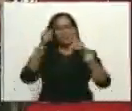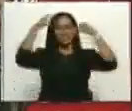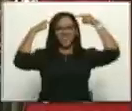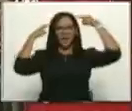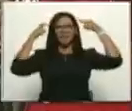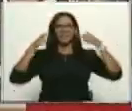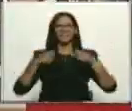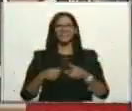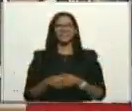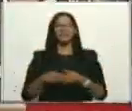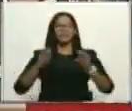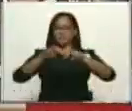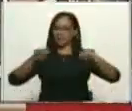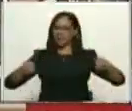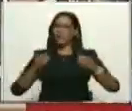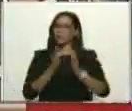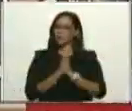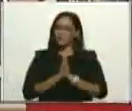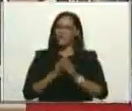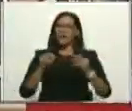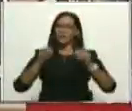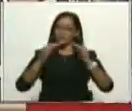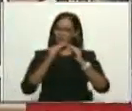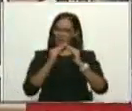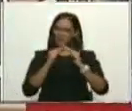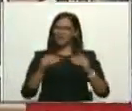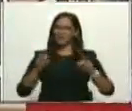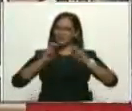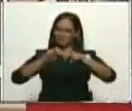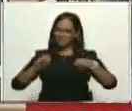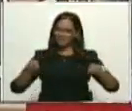con Chávez. Siéntese por favor, que están en su casa.